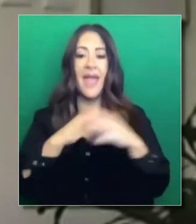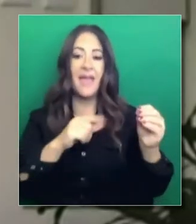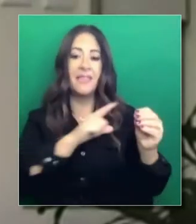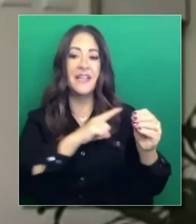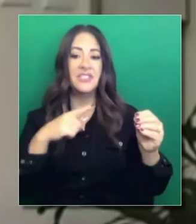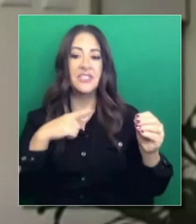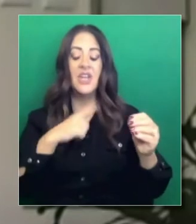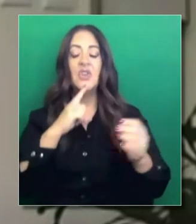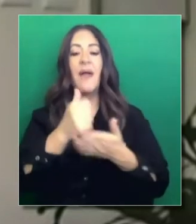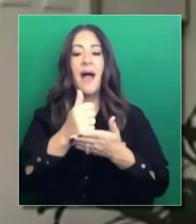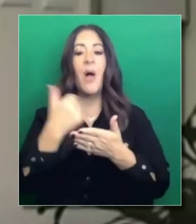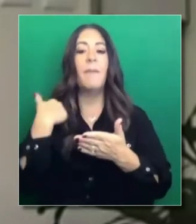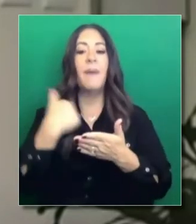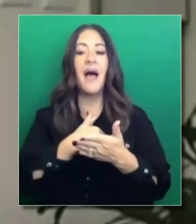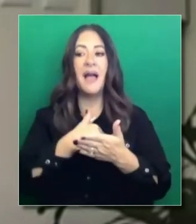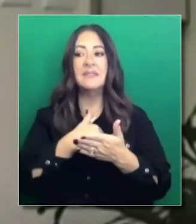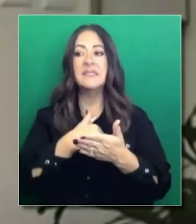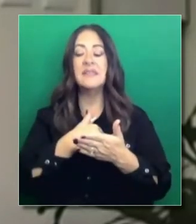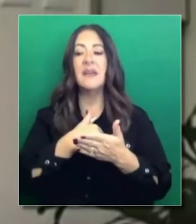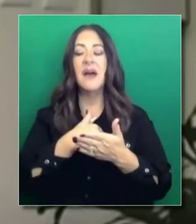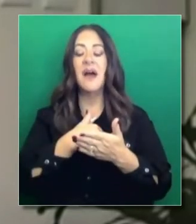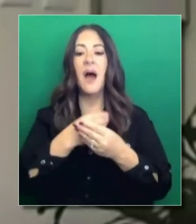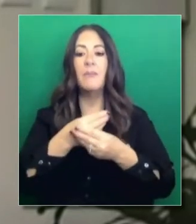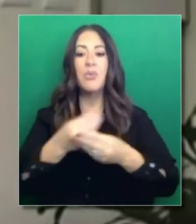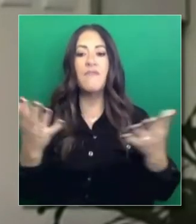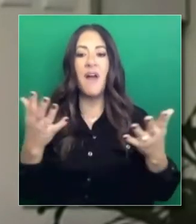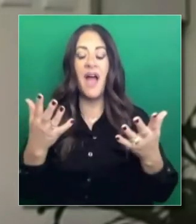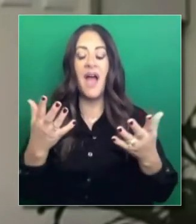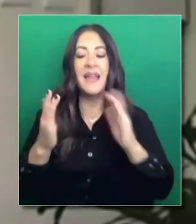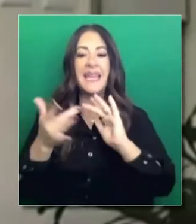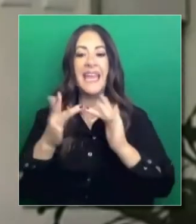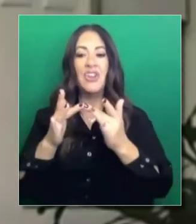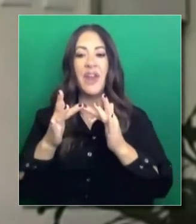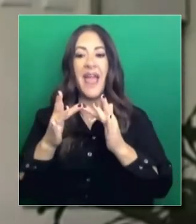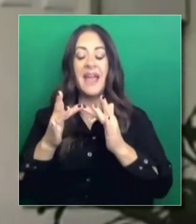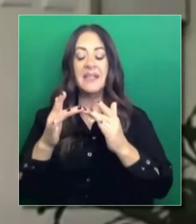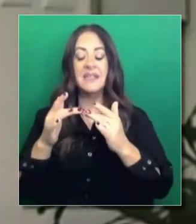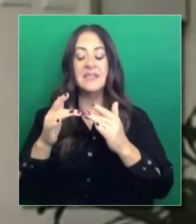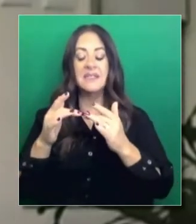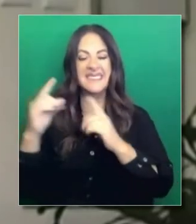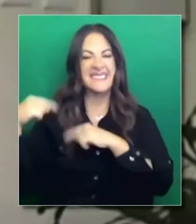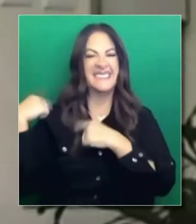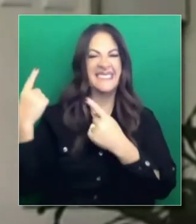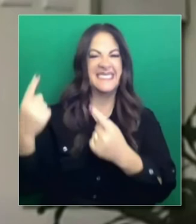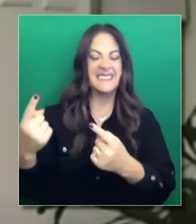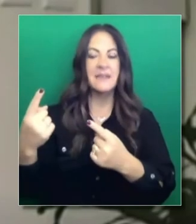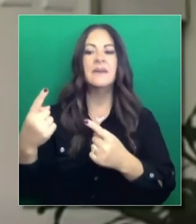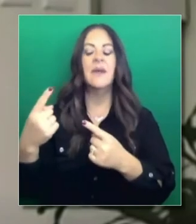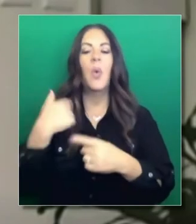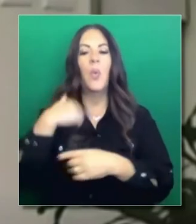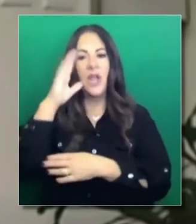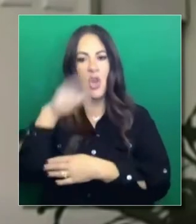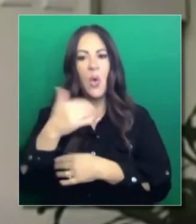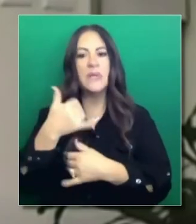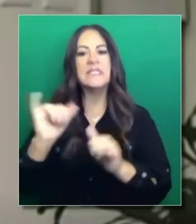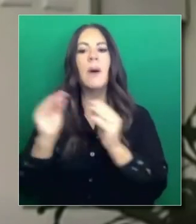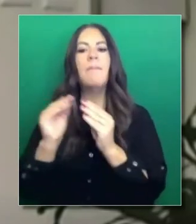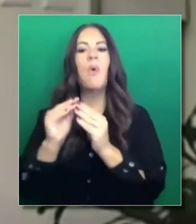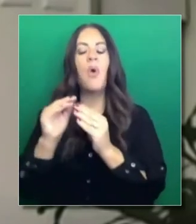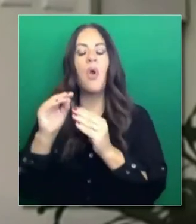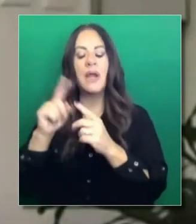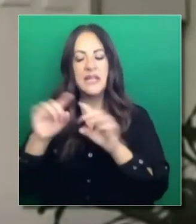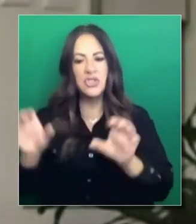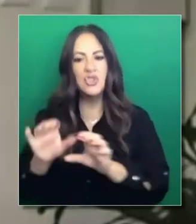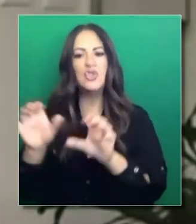legislatura, trabajando en los temas de división digital. Todo eso está mejorando significativamente. Tenemos mucho